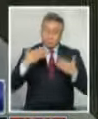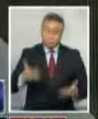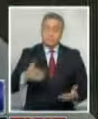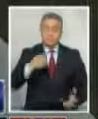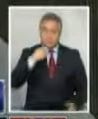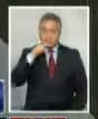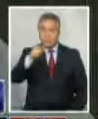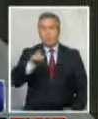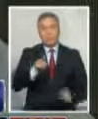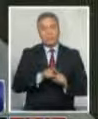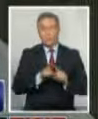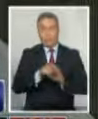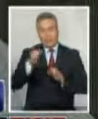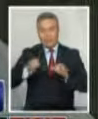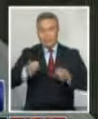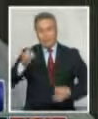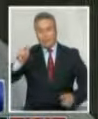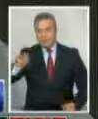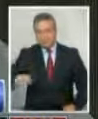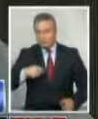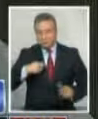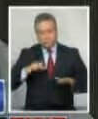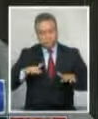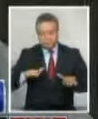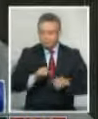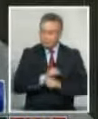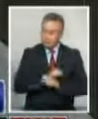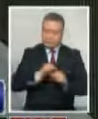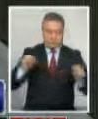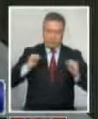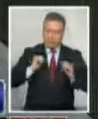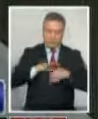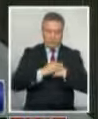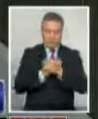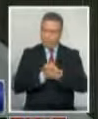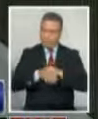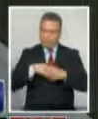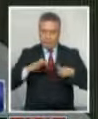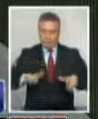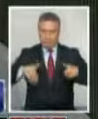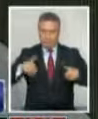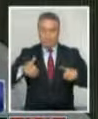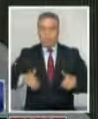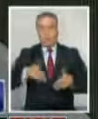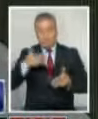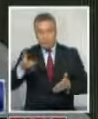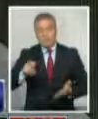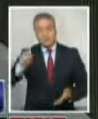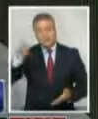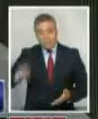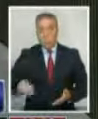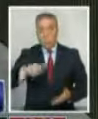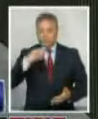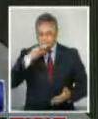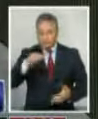de competencia para pronunciarse sobre esto, y en consecuencia el fallo alude a la línea,